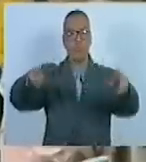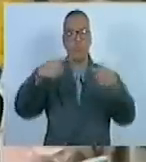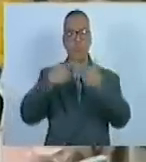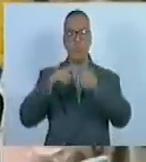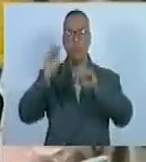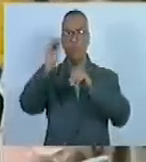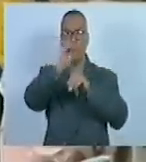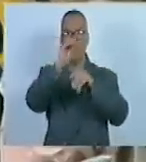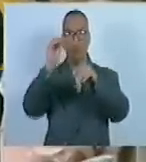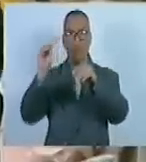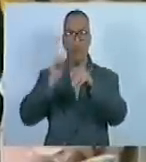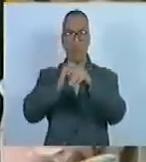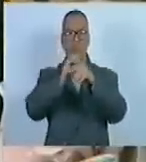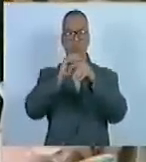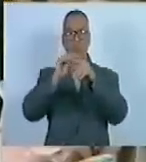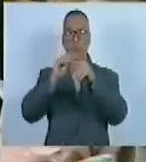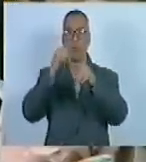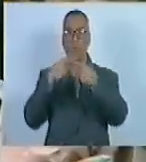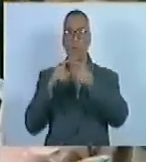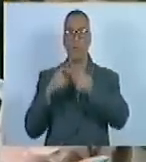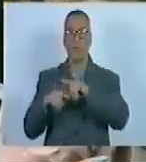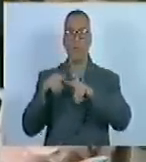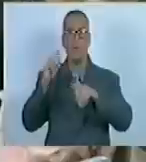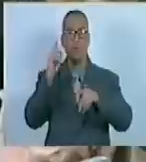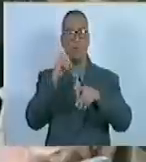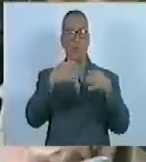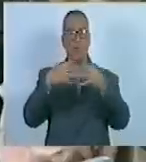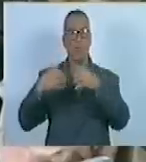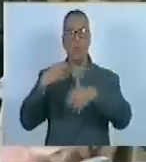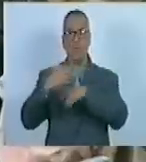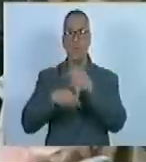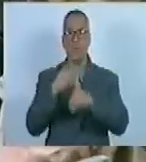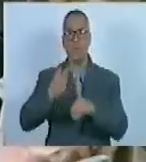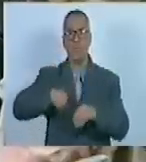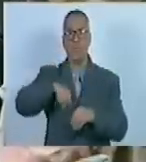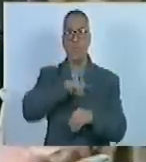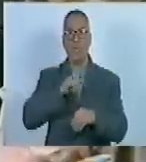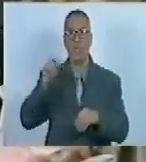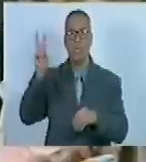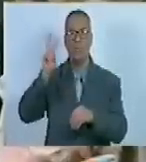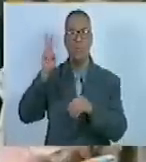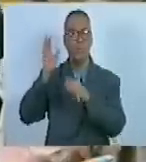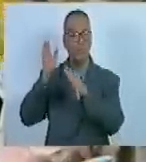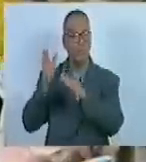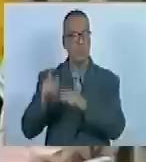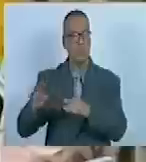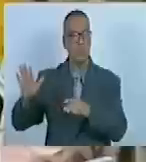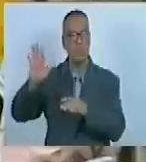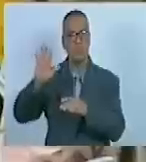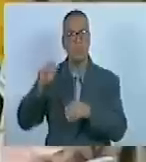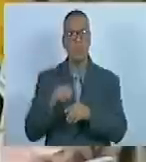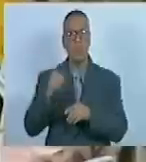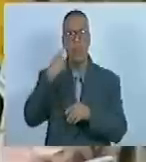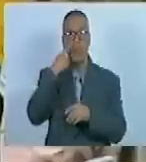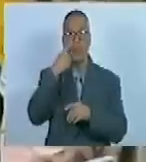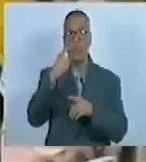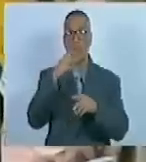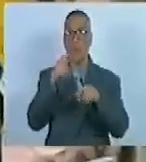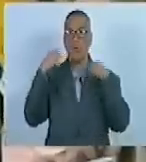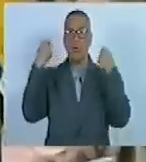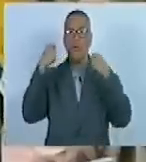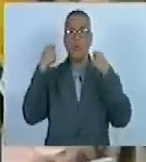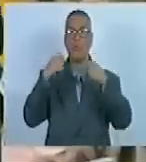continentes. Este hecho contrario a la lucha que se está dando desde la patria venezolana, donde hemos visto cómo una